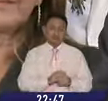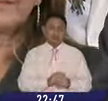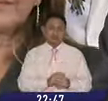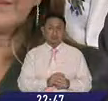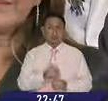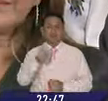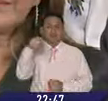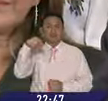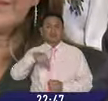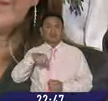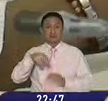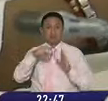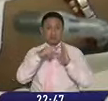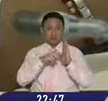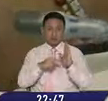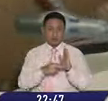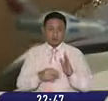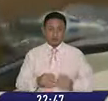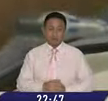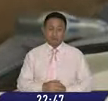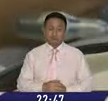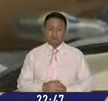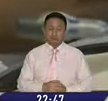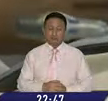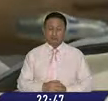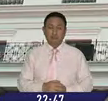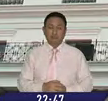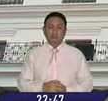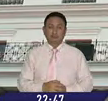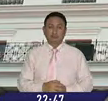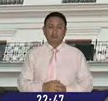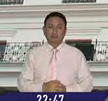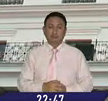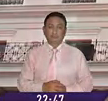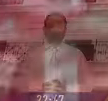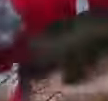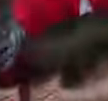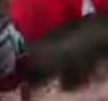deberán establecerse reglamentos. Informó Sofía Vintimilla.